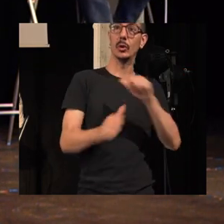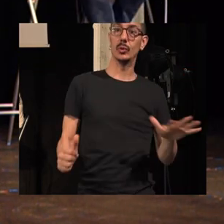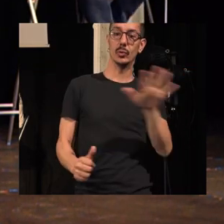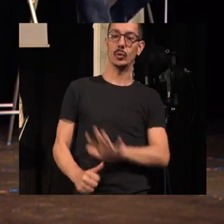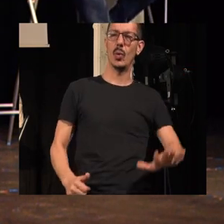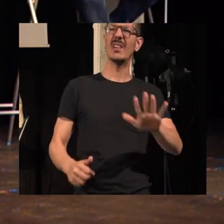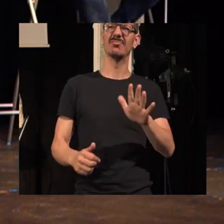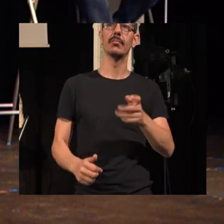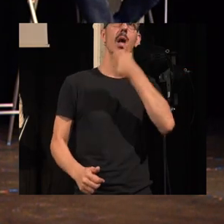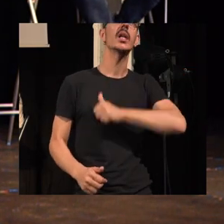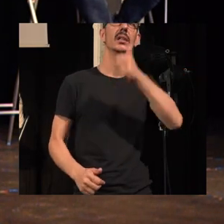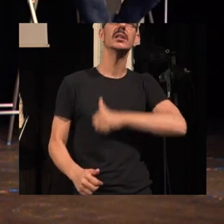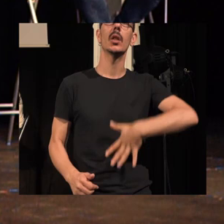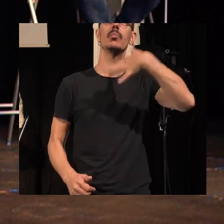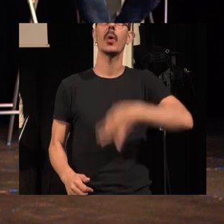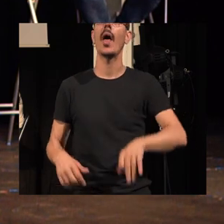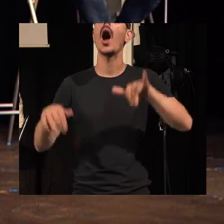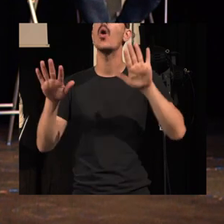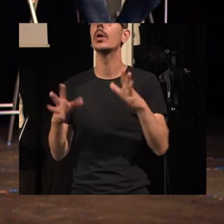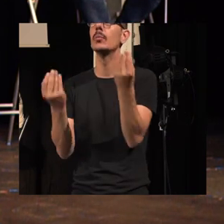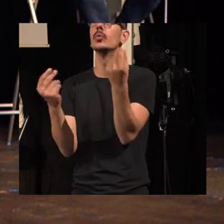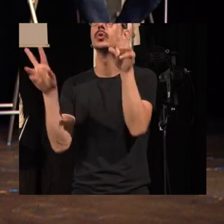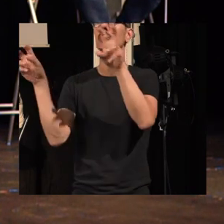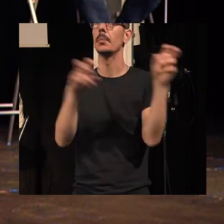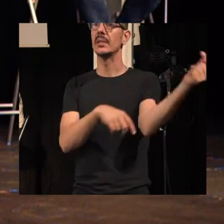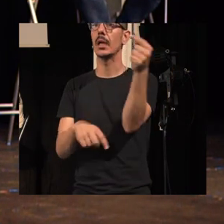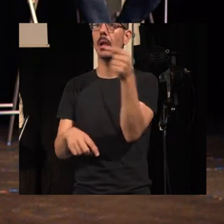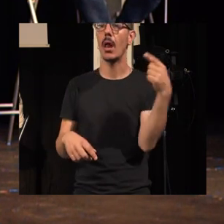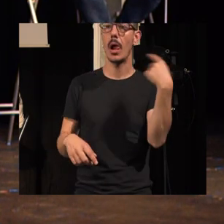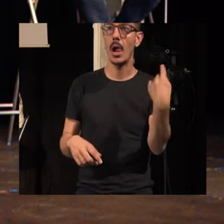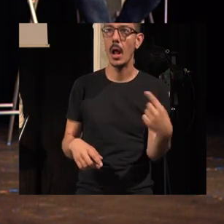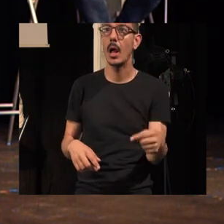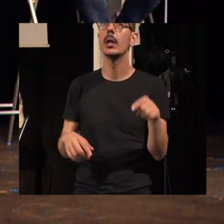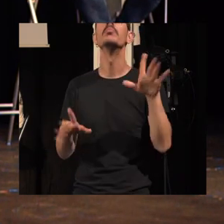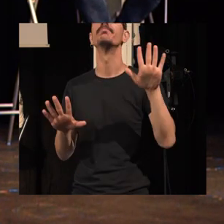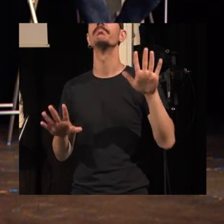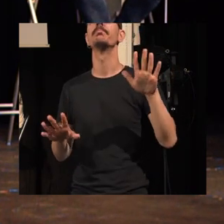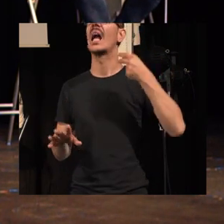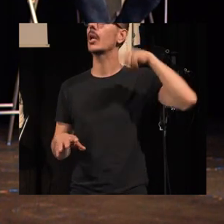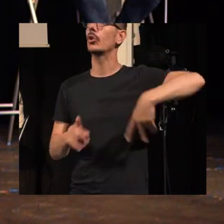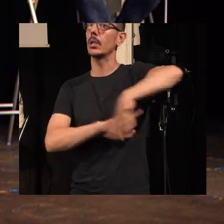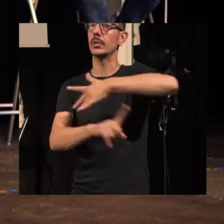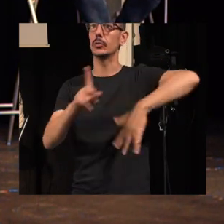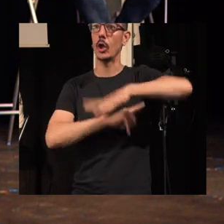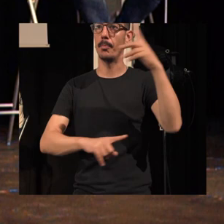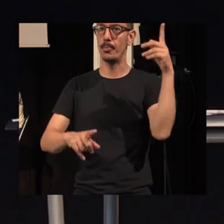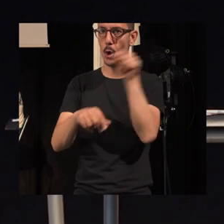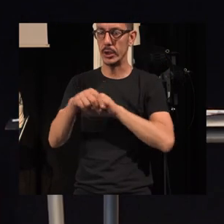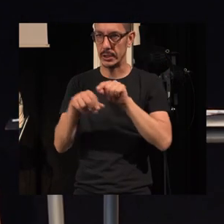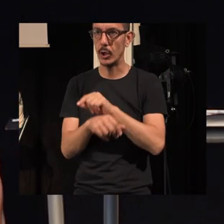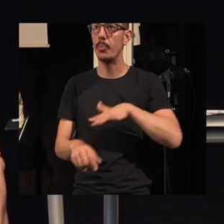con todo lo malo, creo que sigue siendo un escenario político desde el cual redefinir, definir y